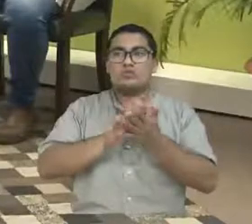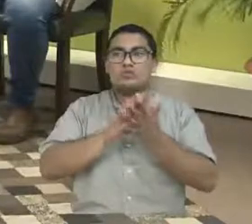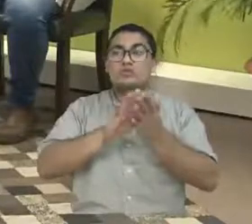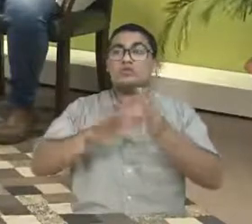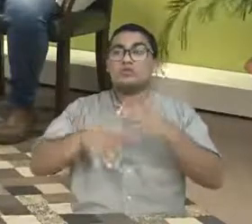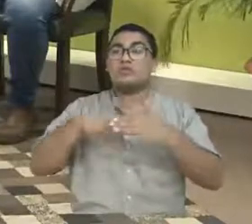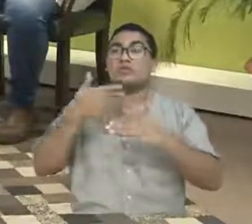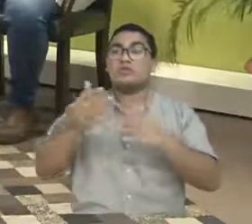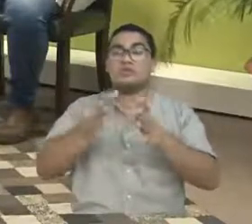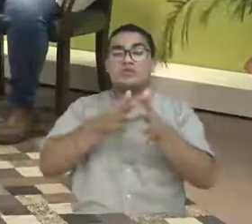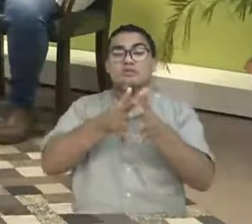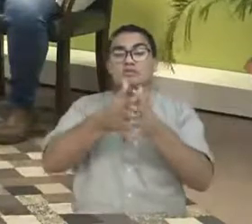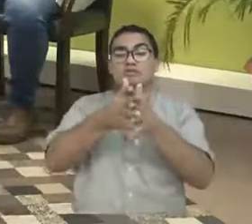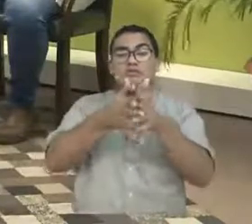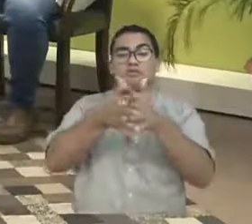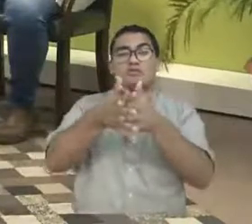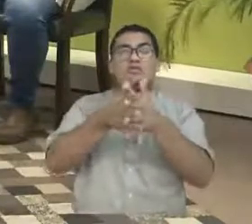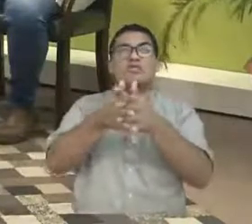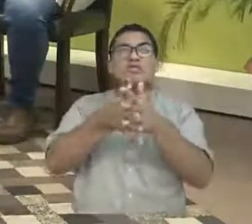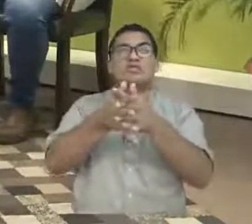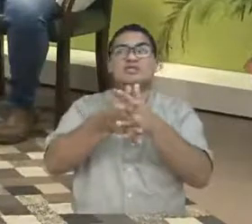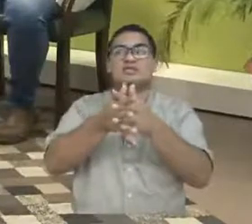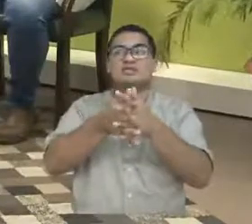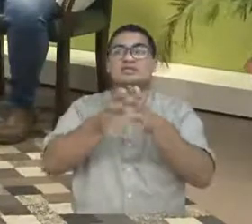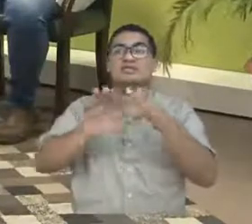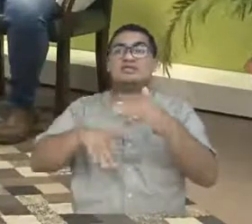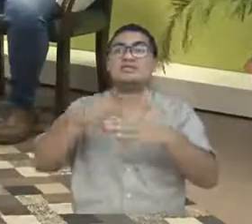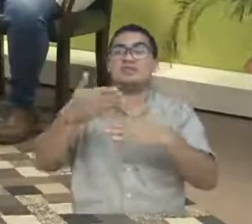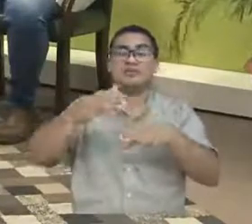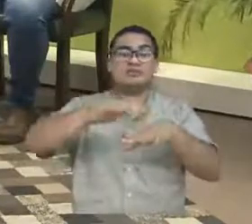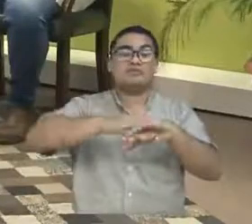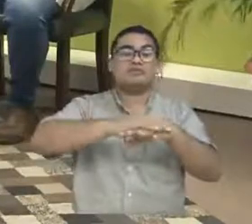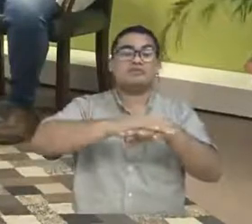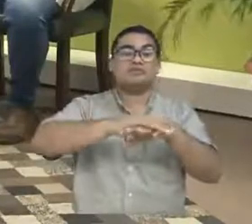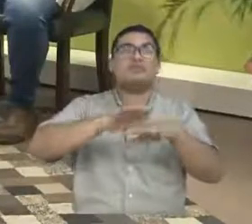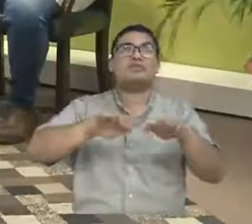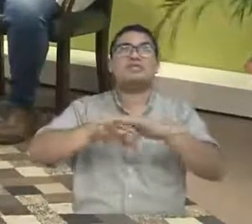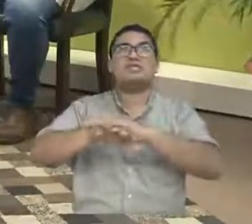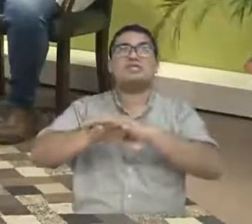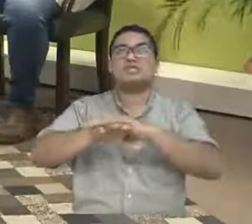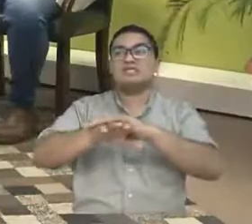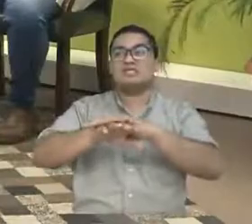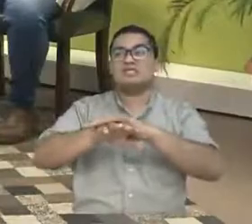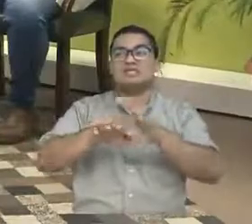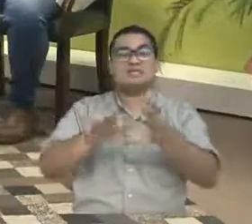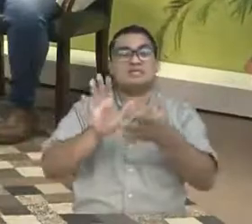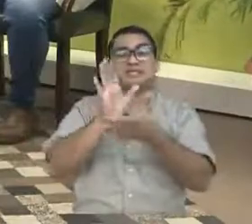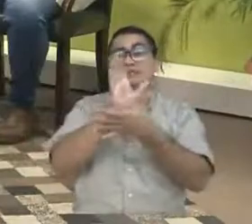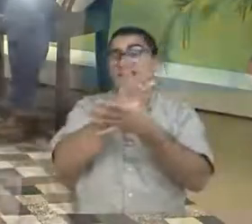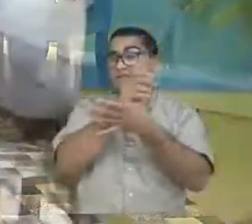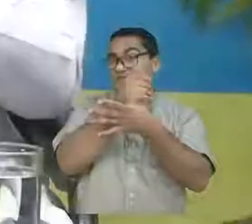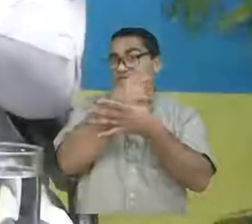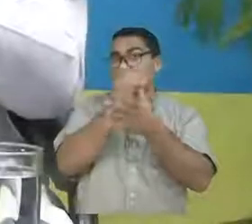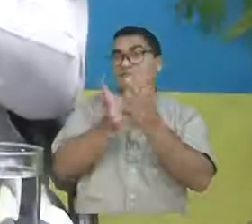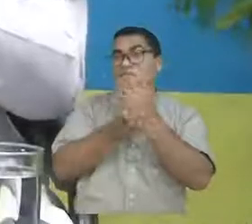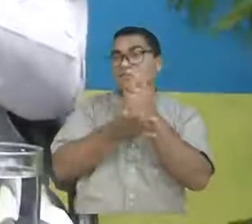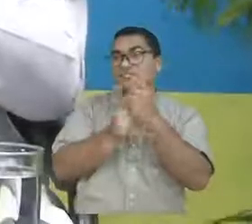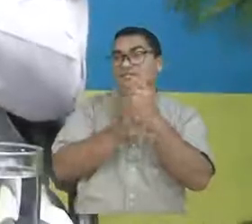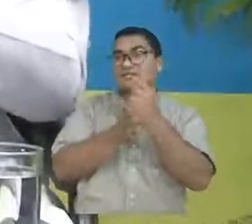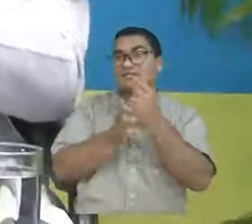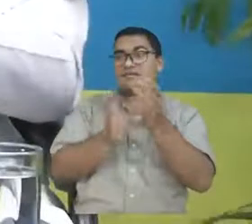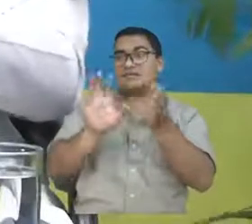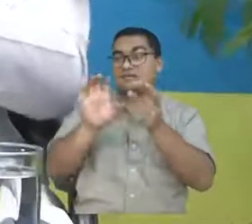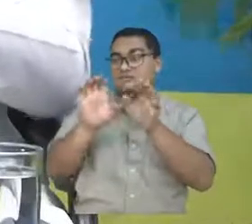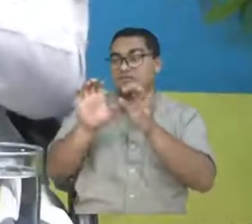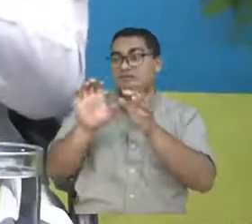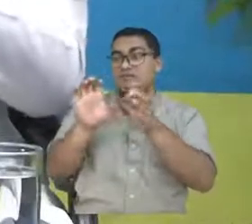dedos lo frotamos, después lo quitamos en la parte posterior, lo que es el dedo gordo, lo que son los